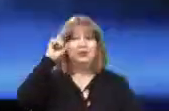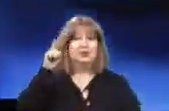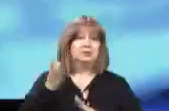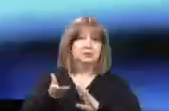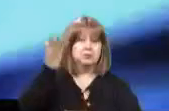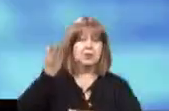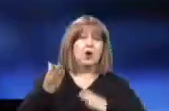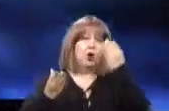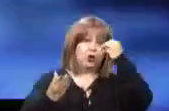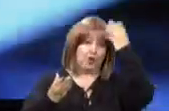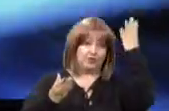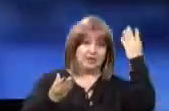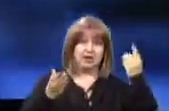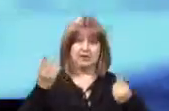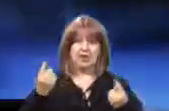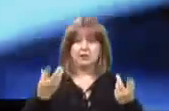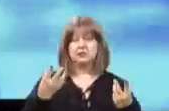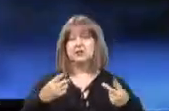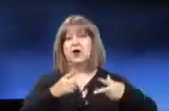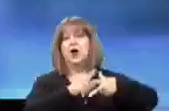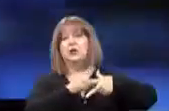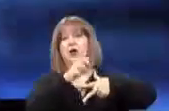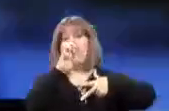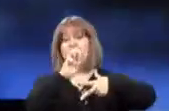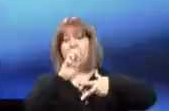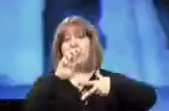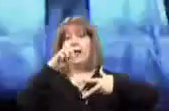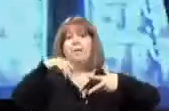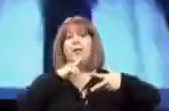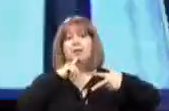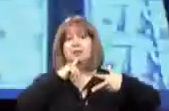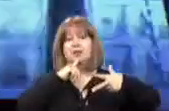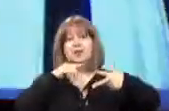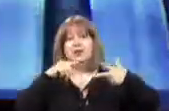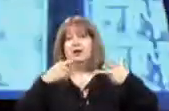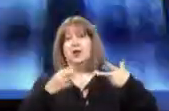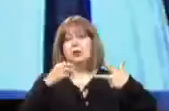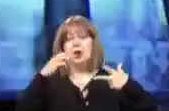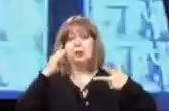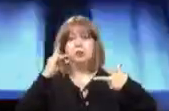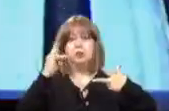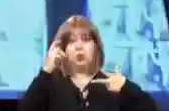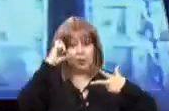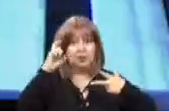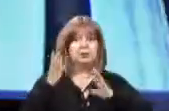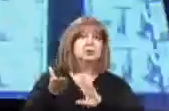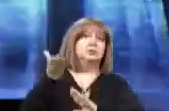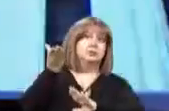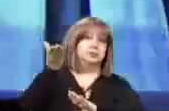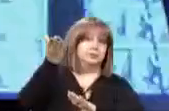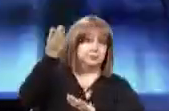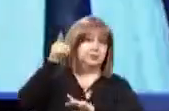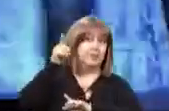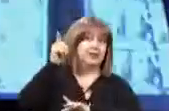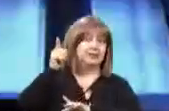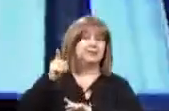son los que nombraban ustedes recién. Dólar contado con liquidación y el dólar MEP o dólar bolsa. Claro. Generalmente el blue tiende a seguir a estos dólares